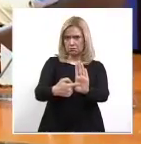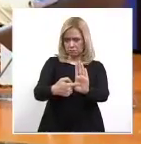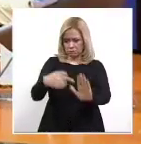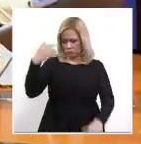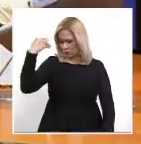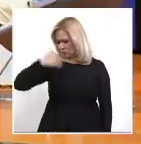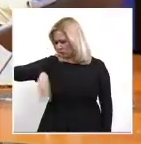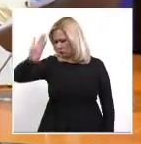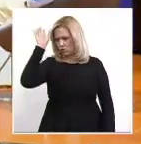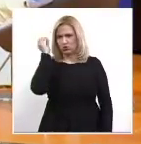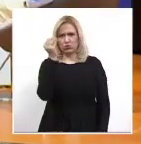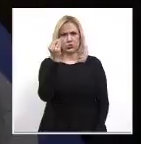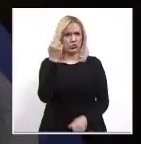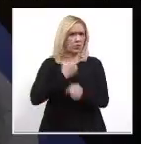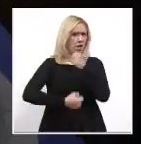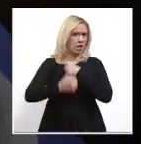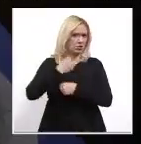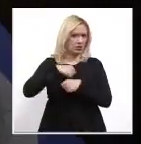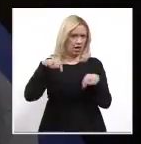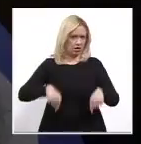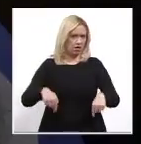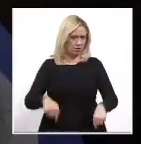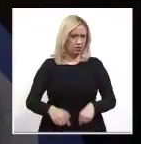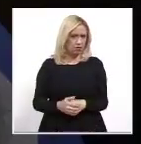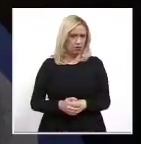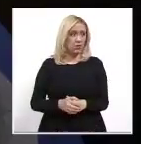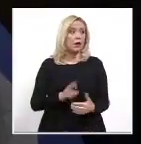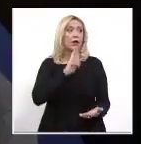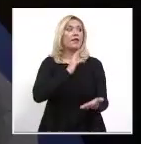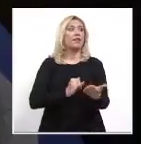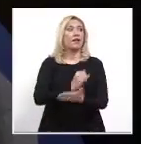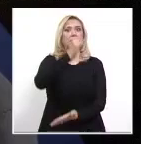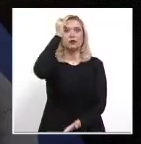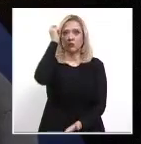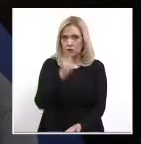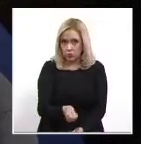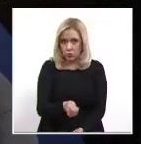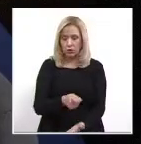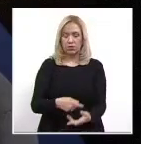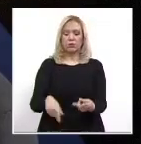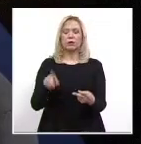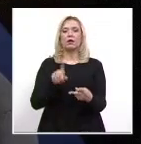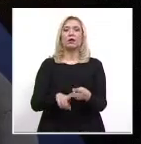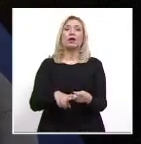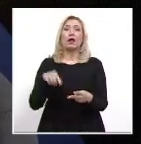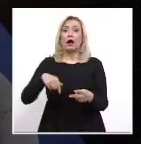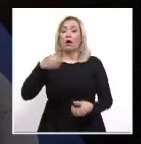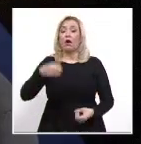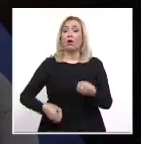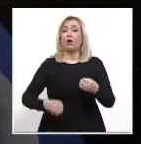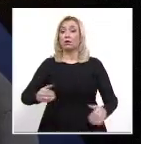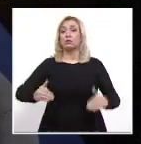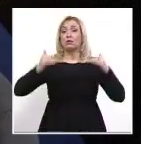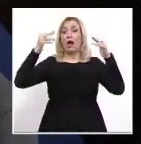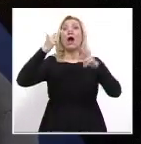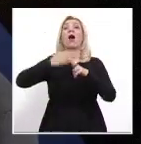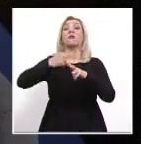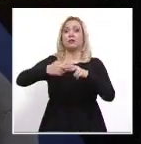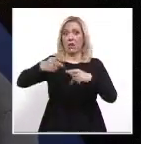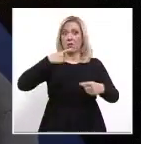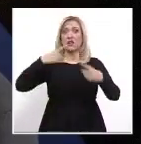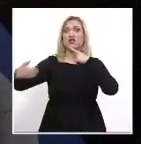hace mucho. Y no solamente las decisiones. En el caso del Pleno de la Corte, hasta la